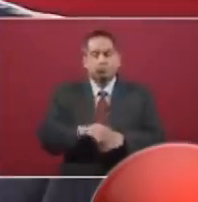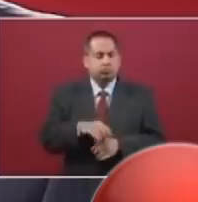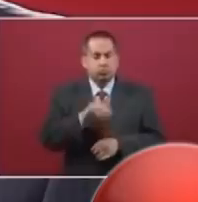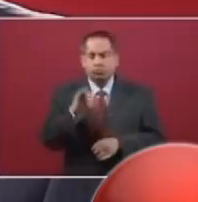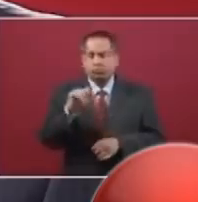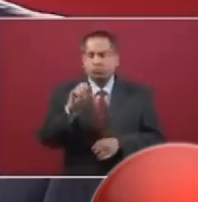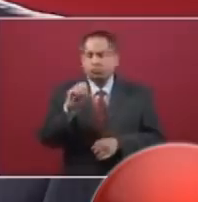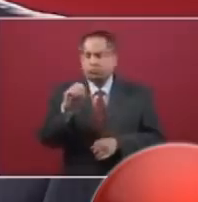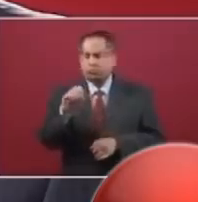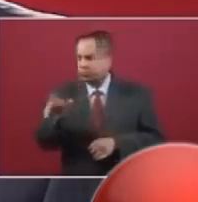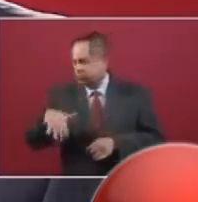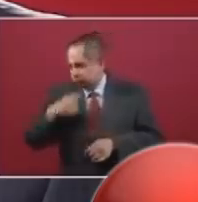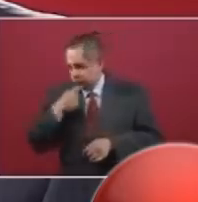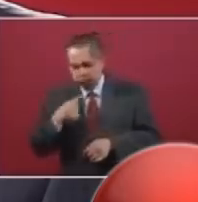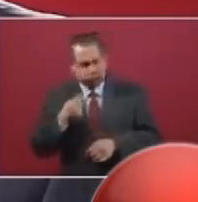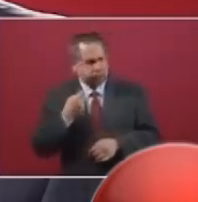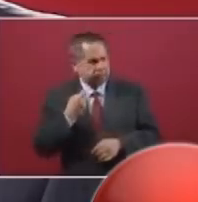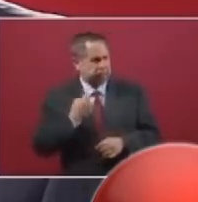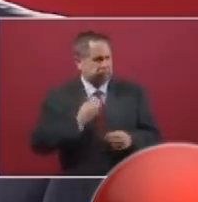que señalaba un colega,